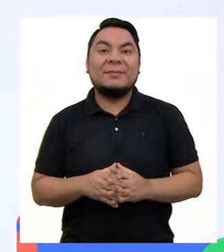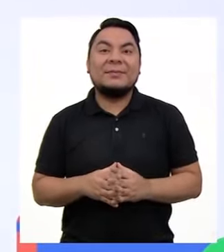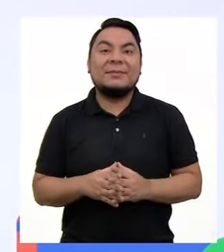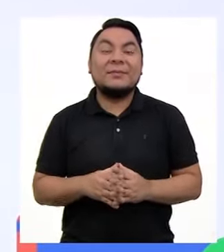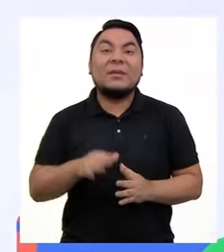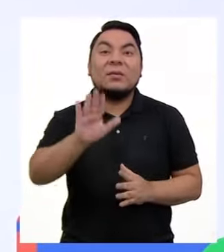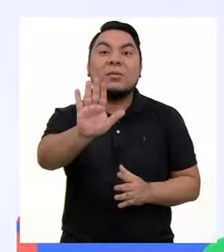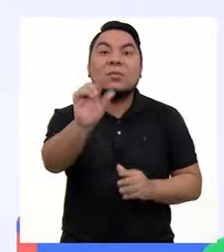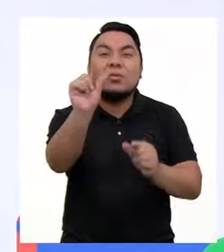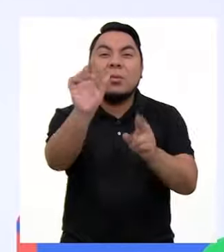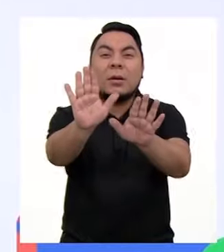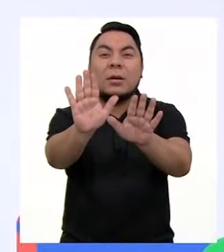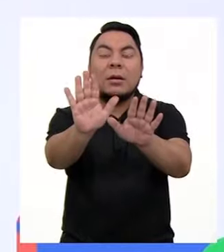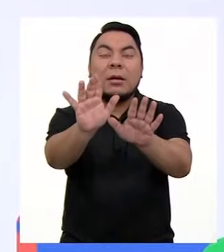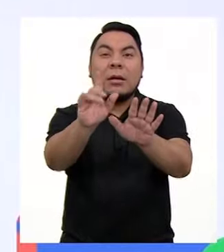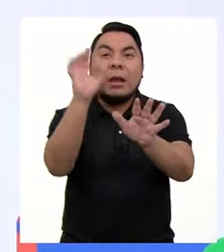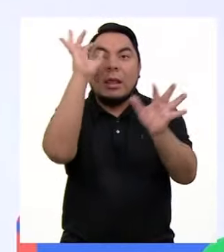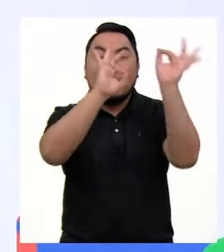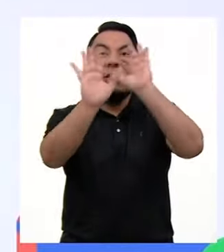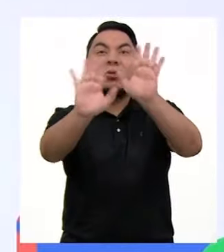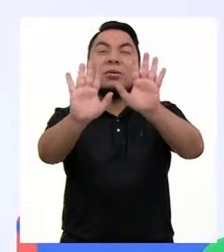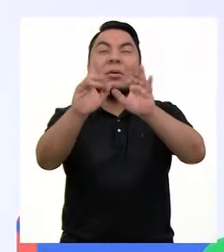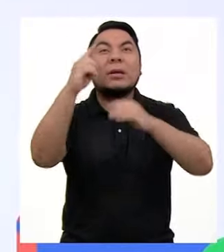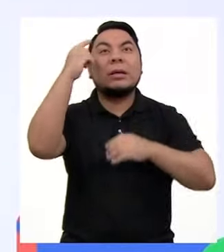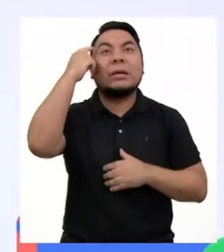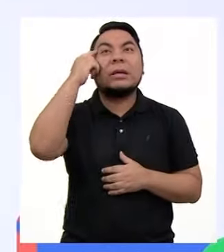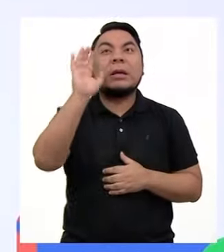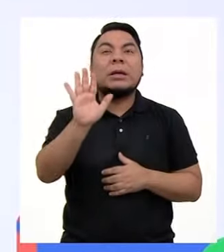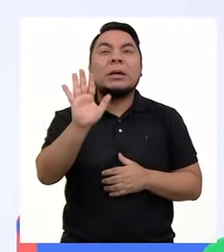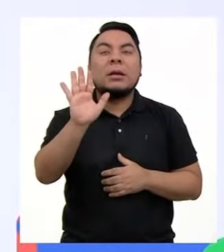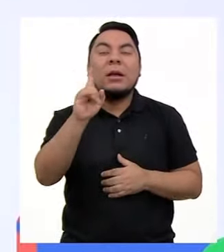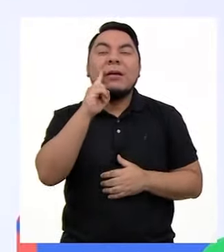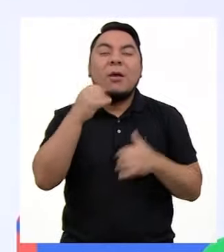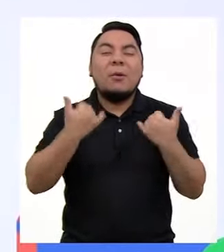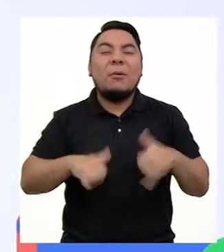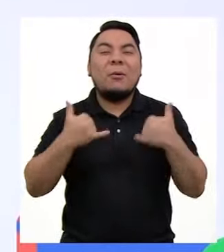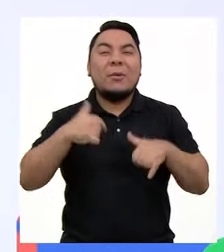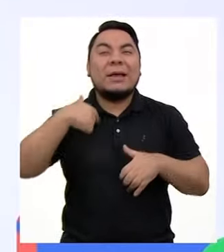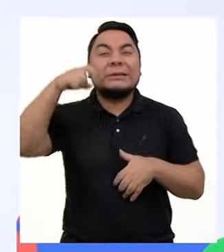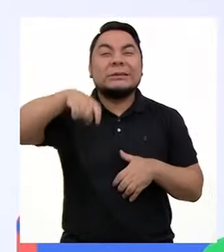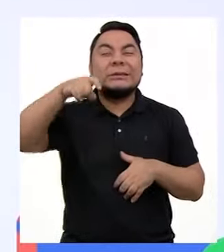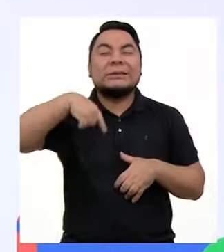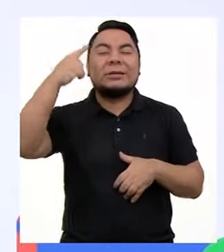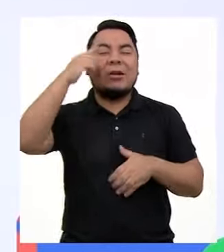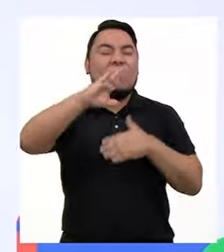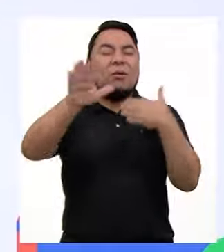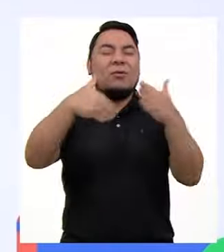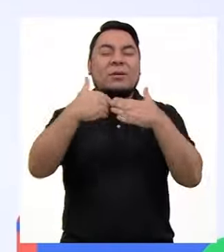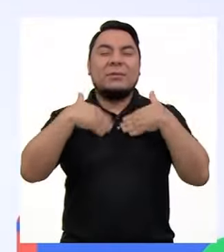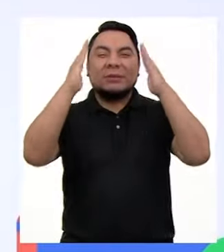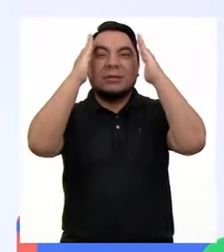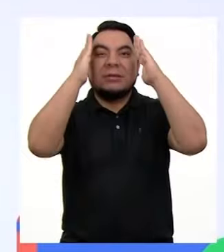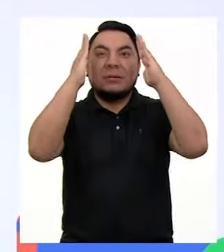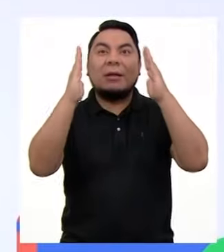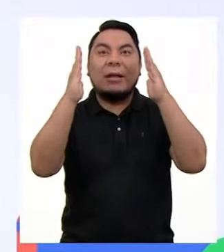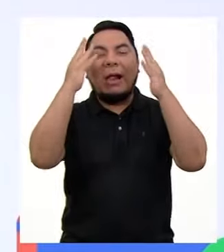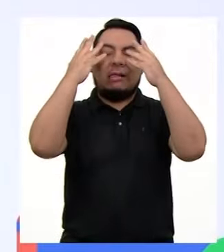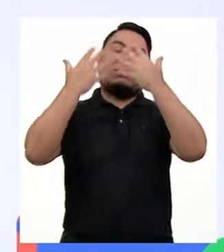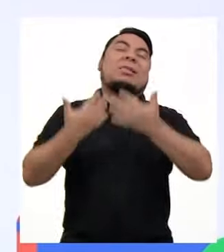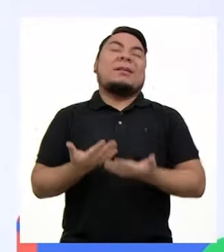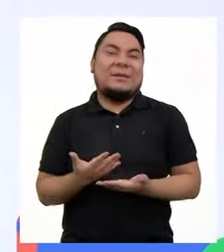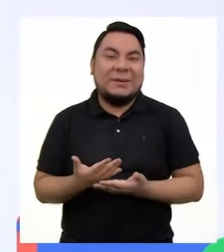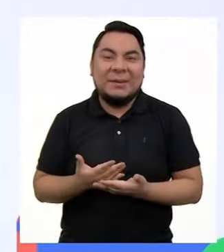Un momento, no me desconcentren. Estoy haciendo un juego que requiere de toda mi atención.